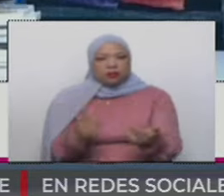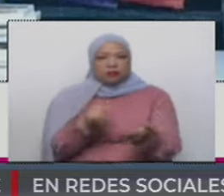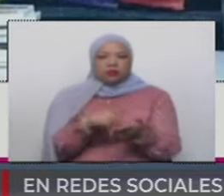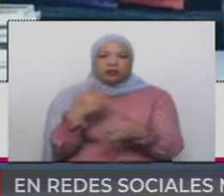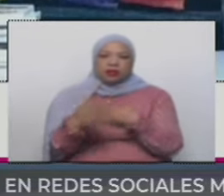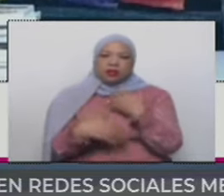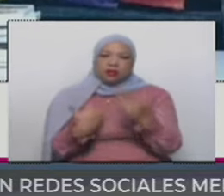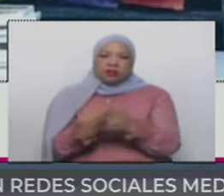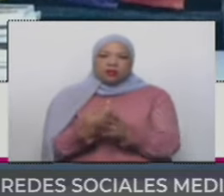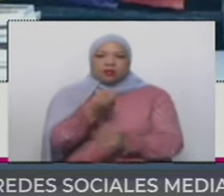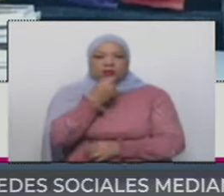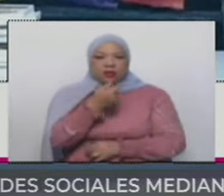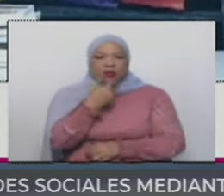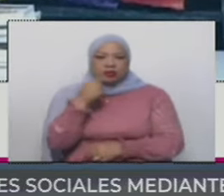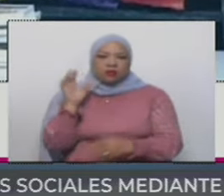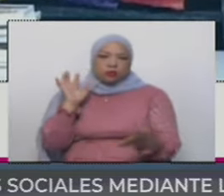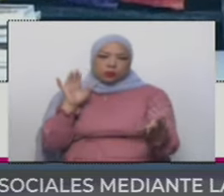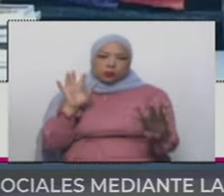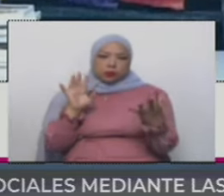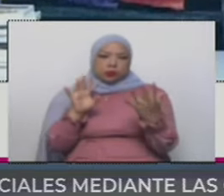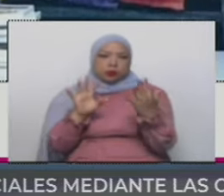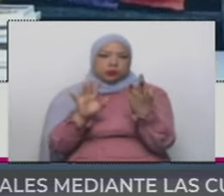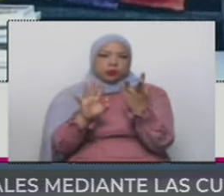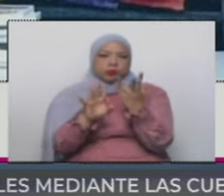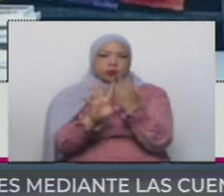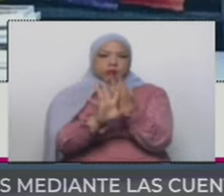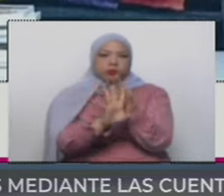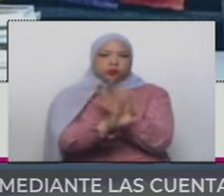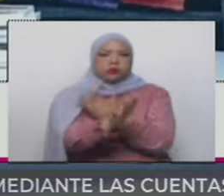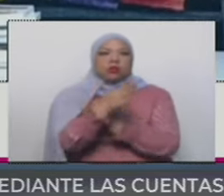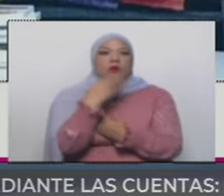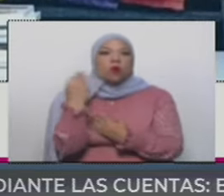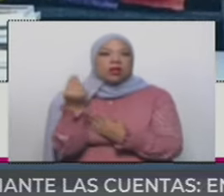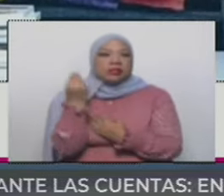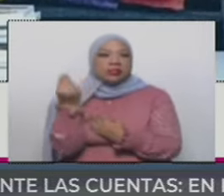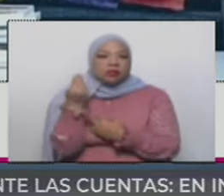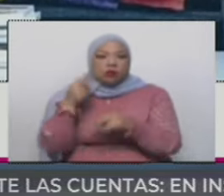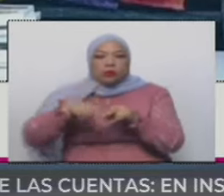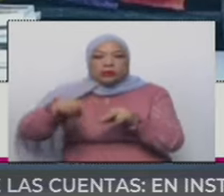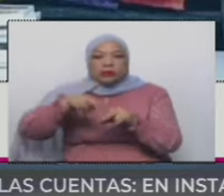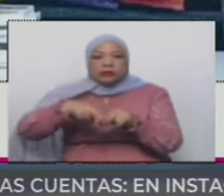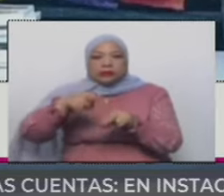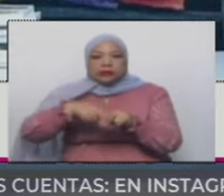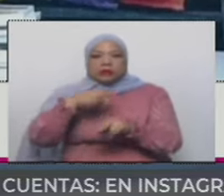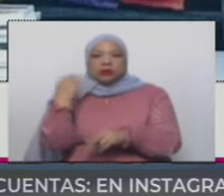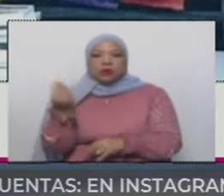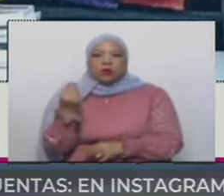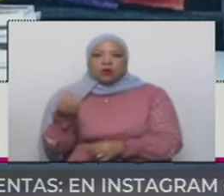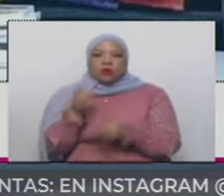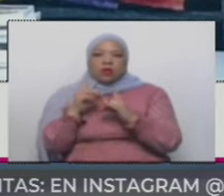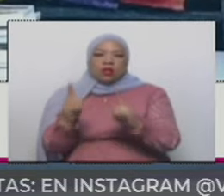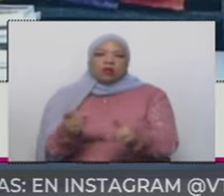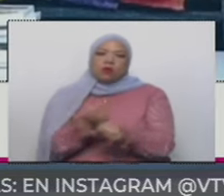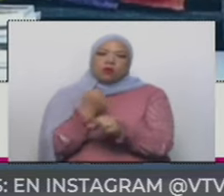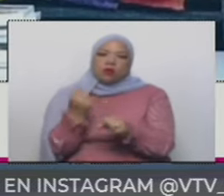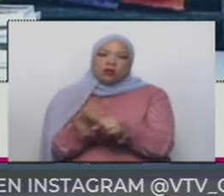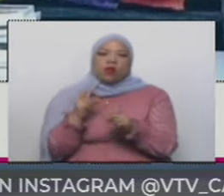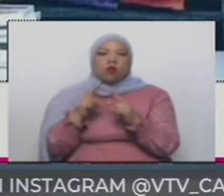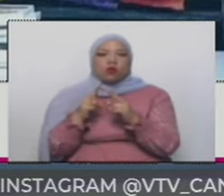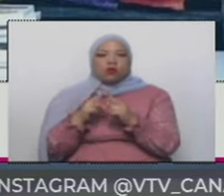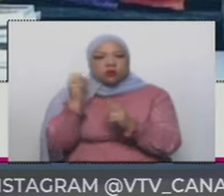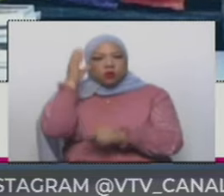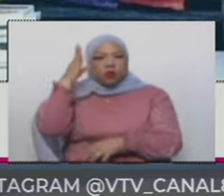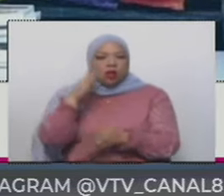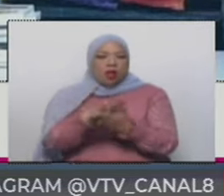de tanto público, la presencia de tanta juventud, te dice que la gente está deseosa de conocimiento,